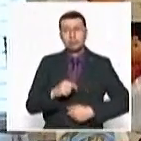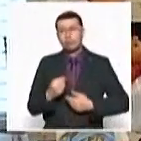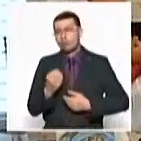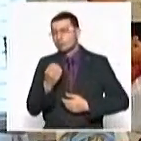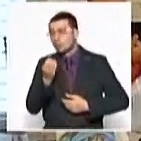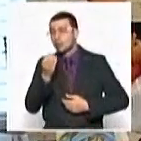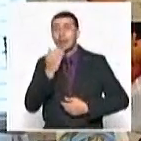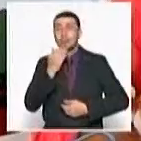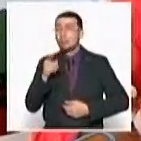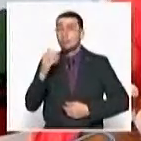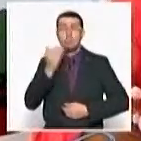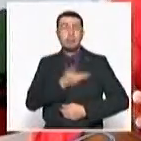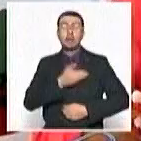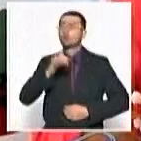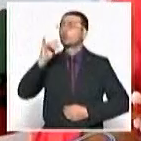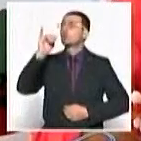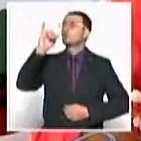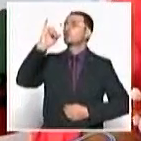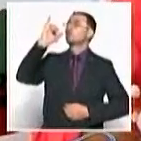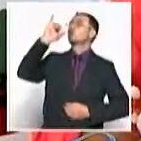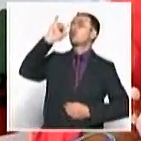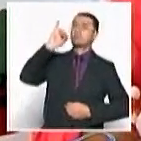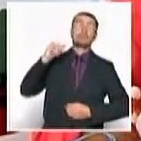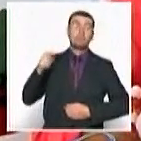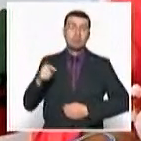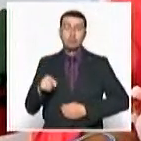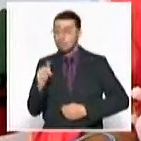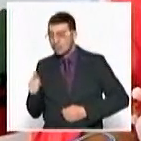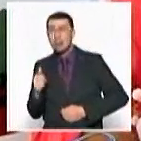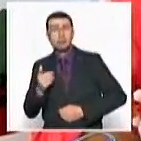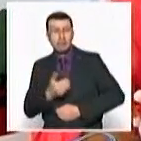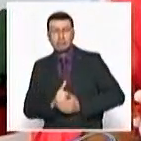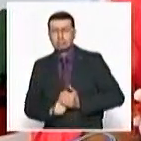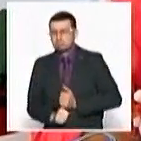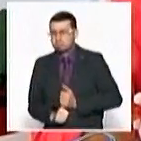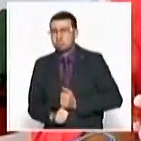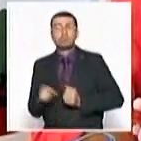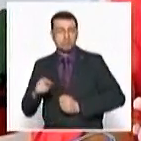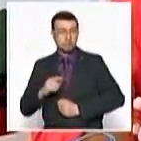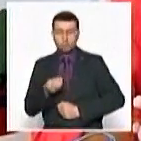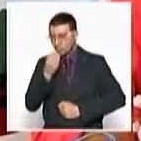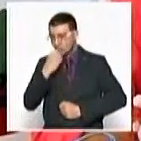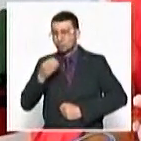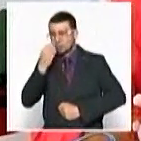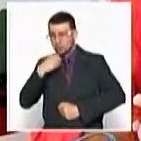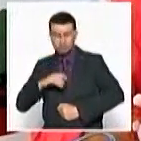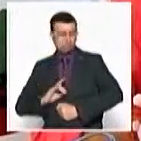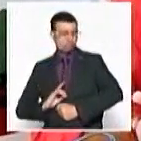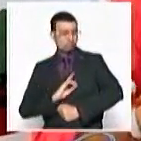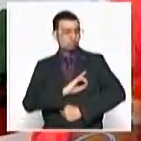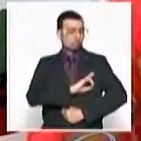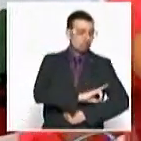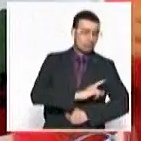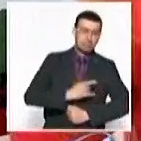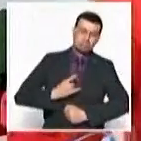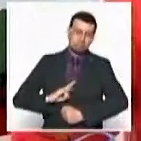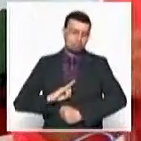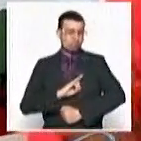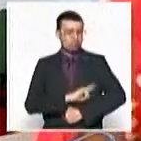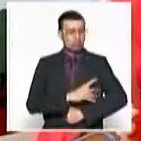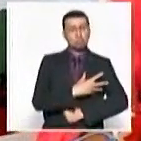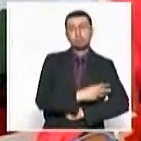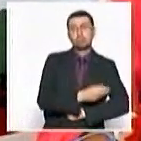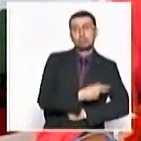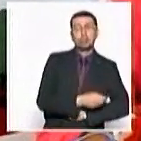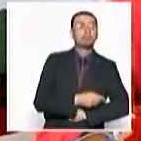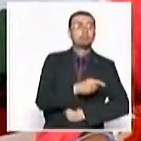toma gaseosas, es una mamá que es estreñida, es una mamá que tiene malos hábitos nutricionales, y entonces eso se lo están